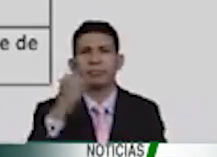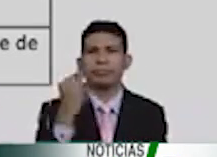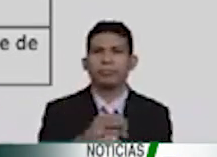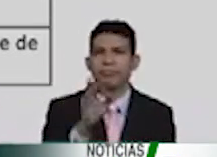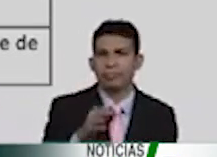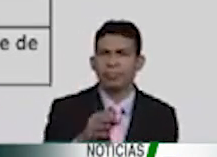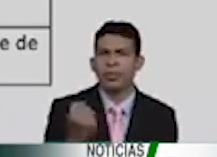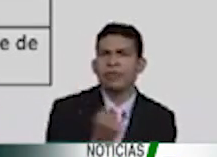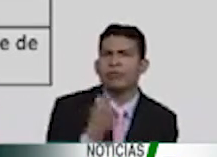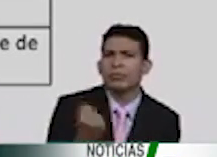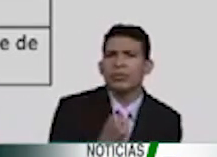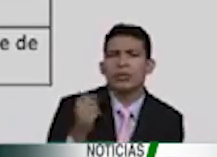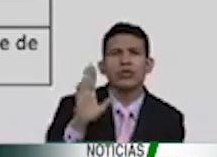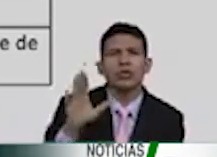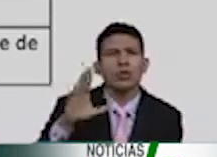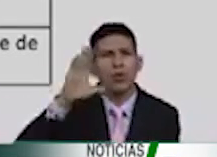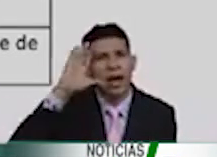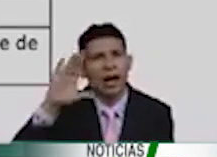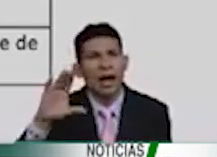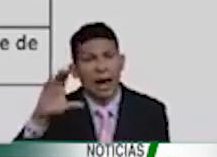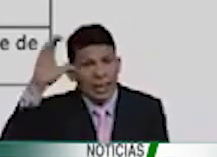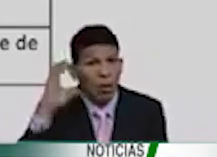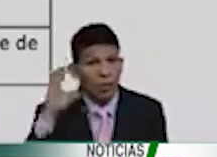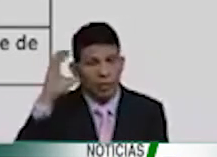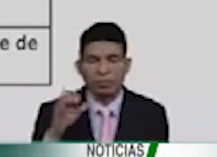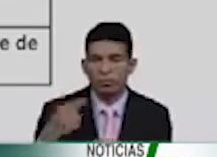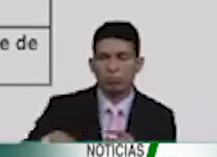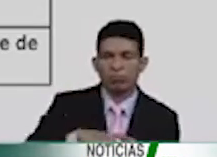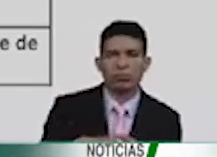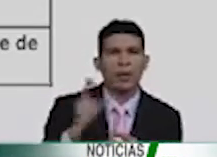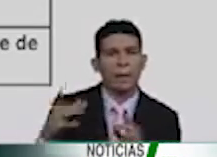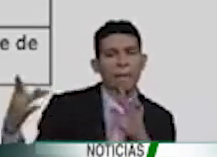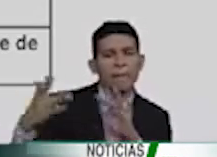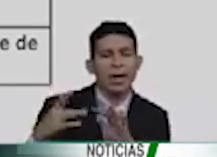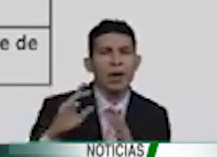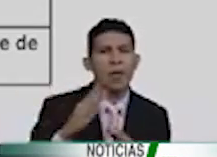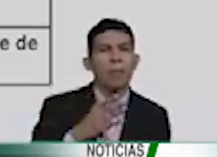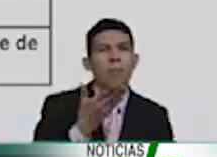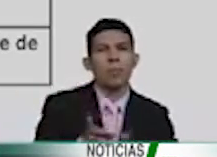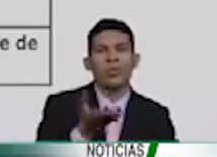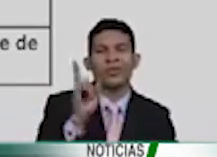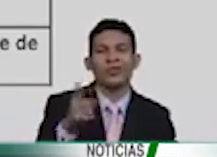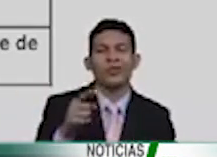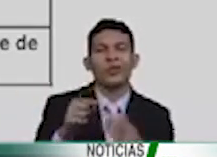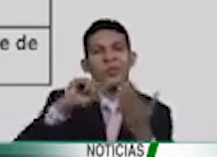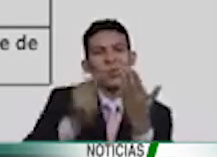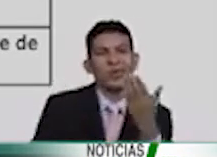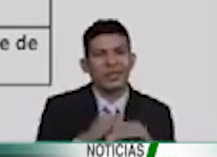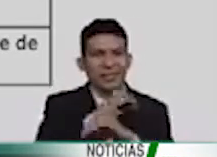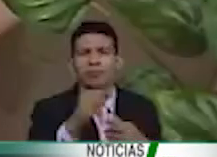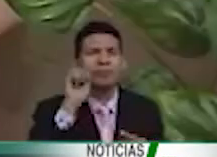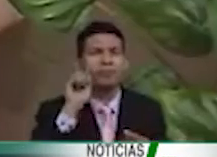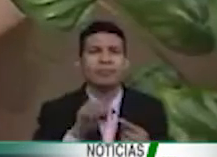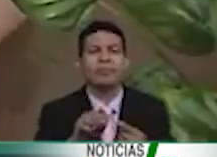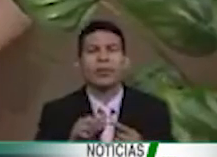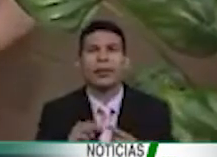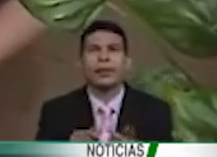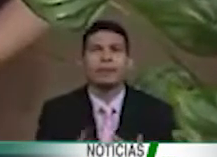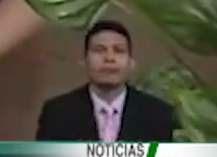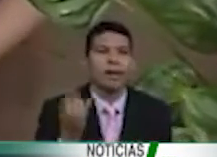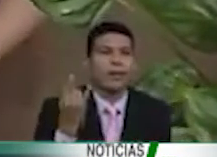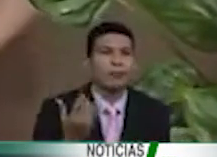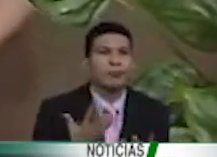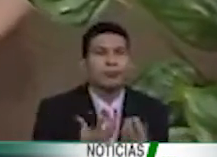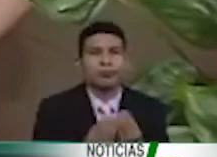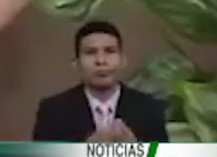con la doctora Claudia Viviana, que coincida con la presentación de la política pública de la ley animal. A los